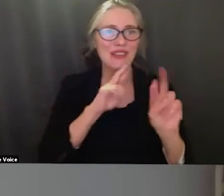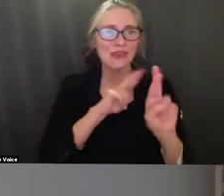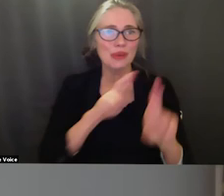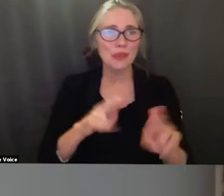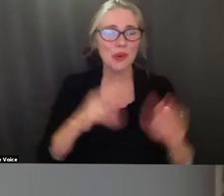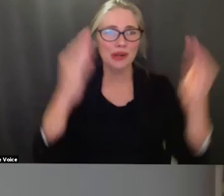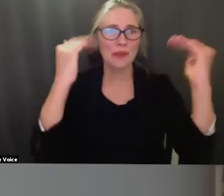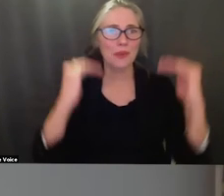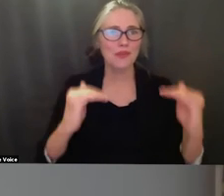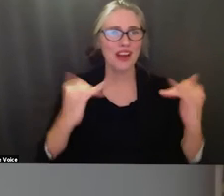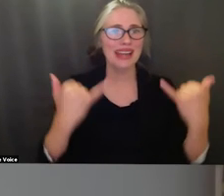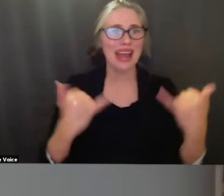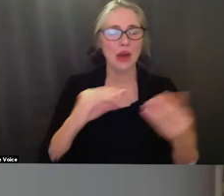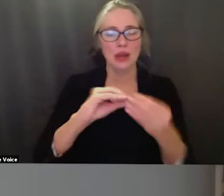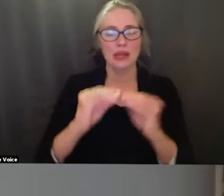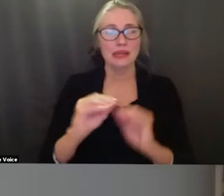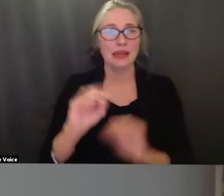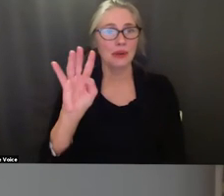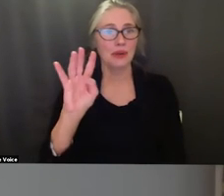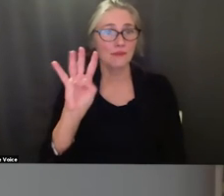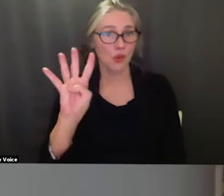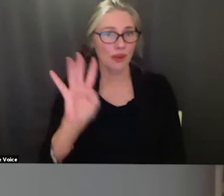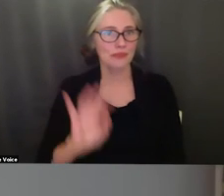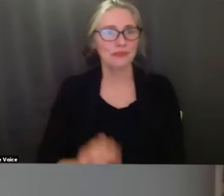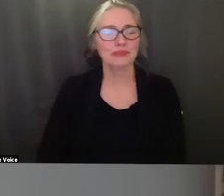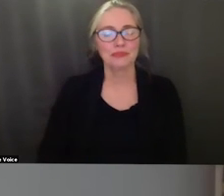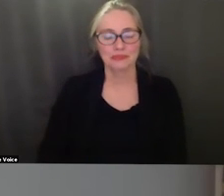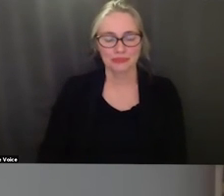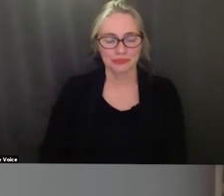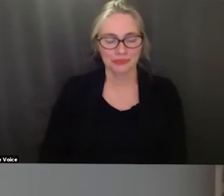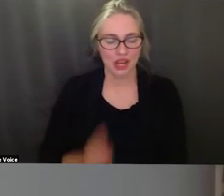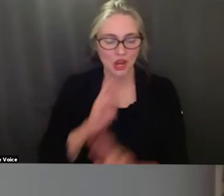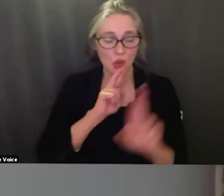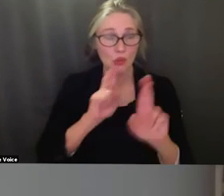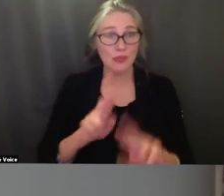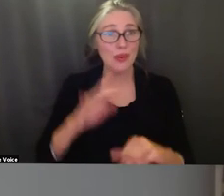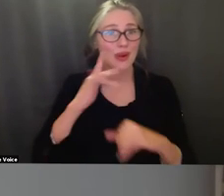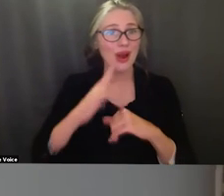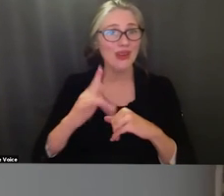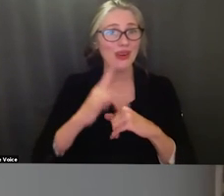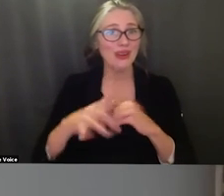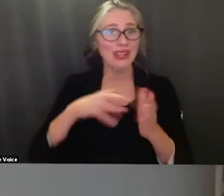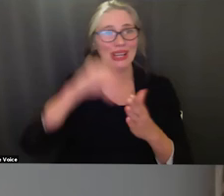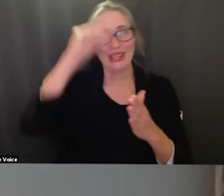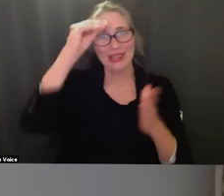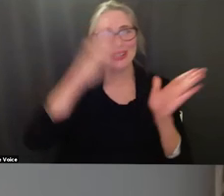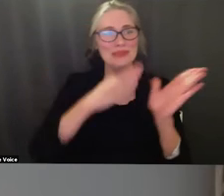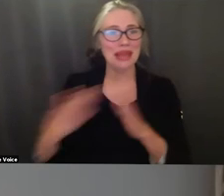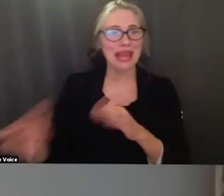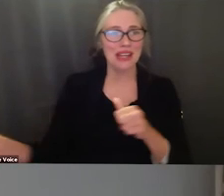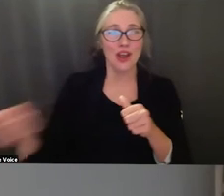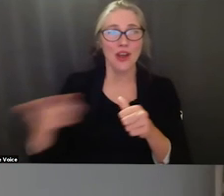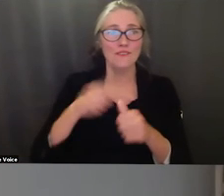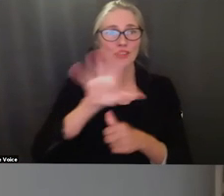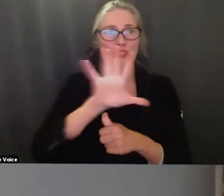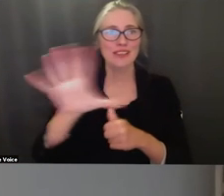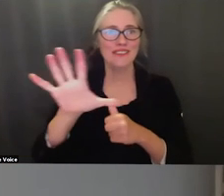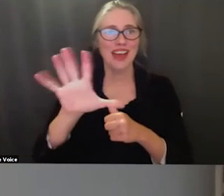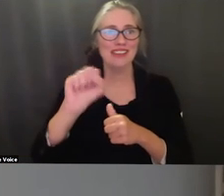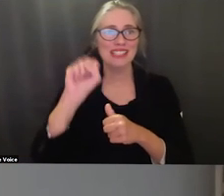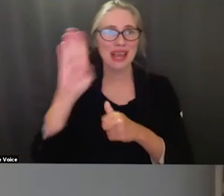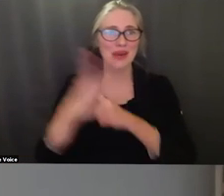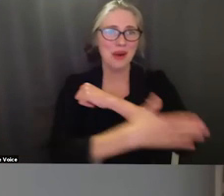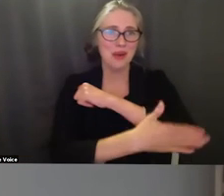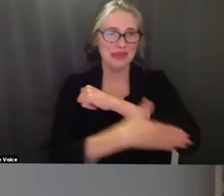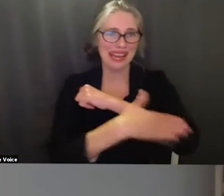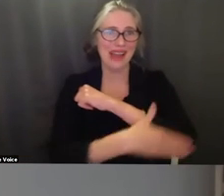al siguiente tema, que es el tema número 4 y es el informe sobre el plan para el aprendizaje temprano con la organización First